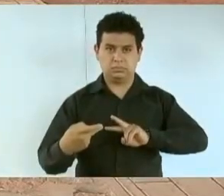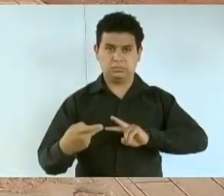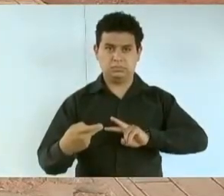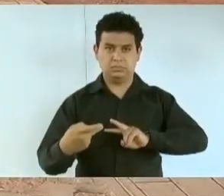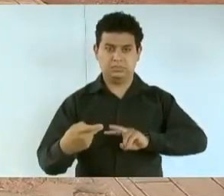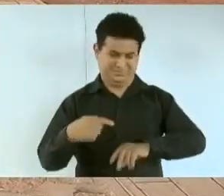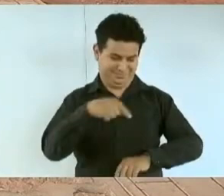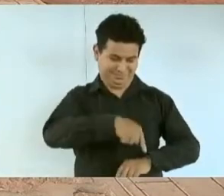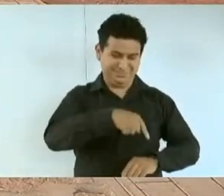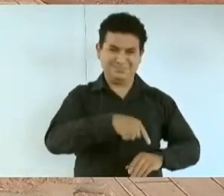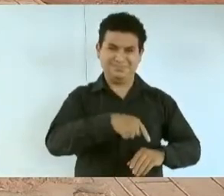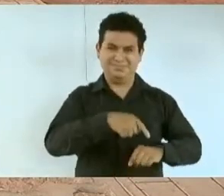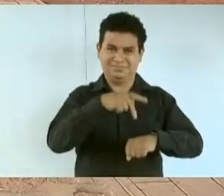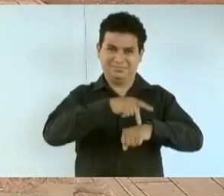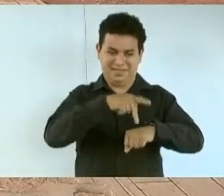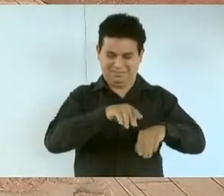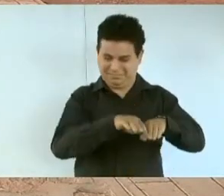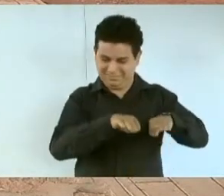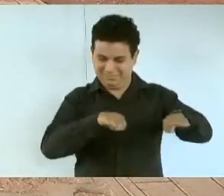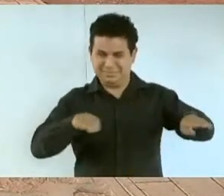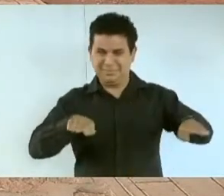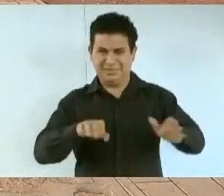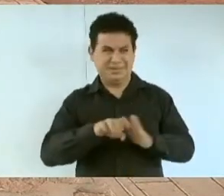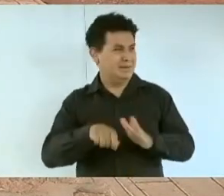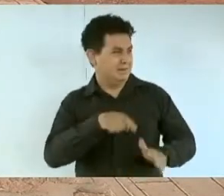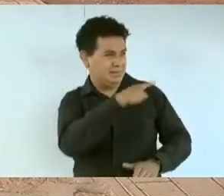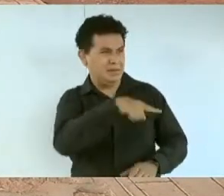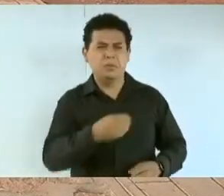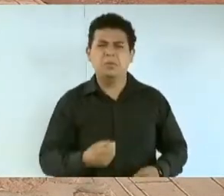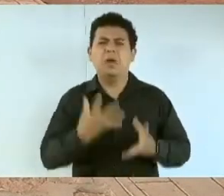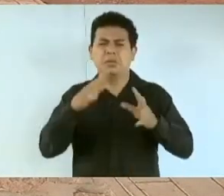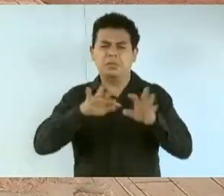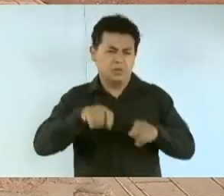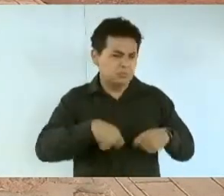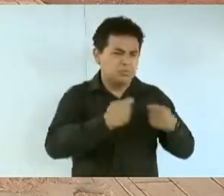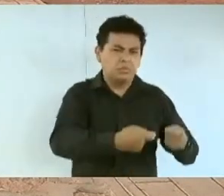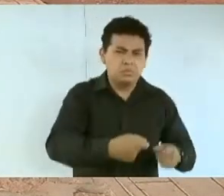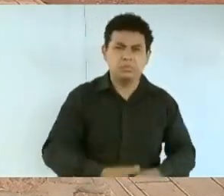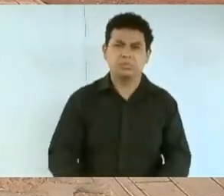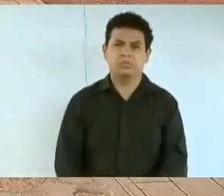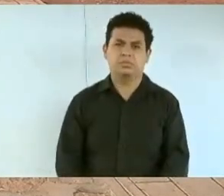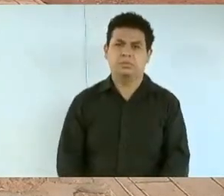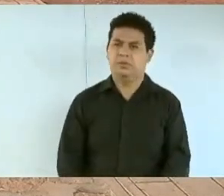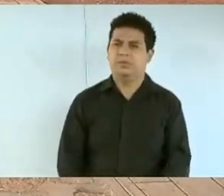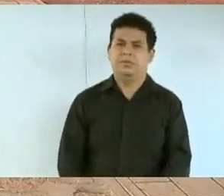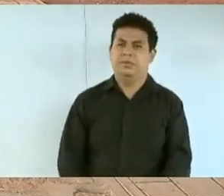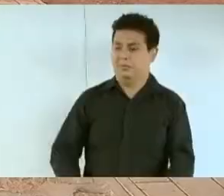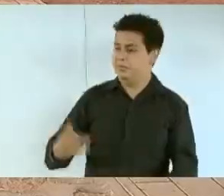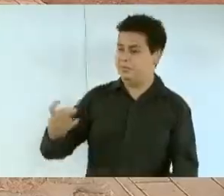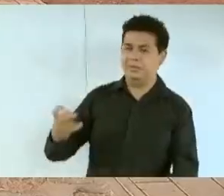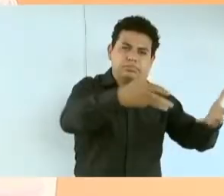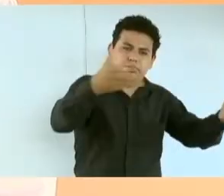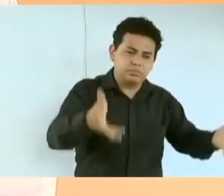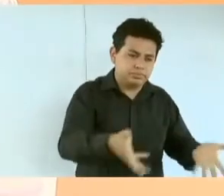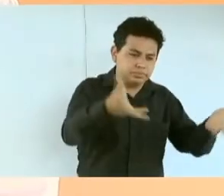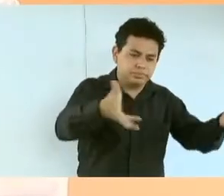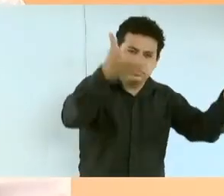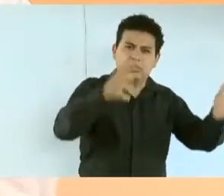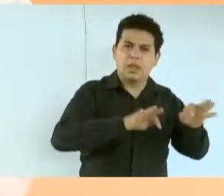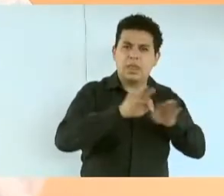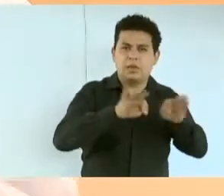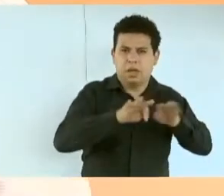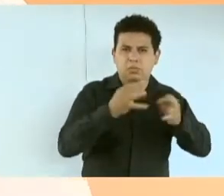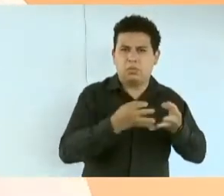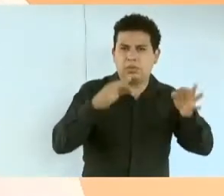hacer un camino como este, ¿cuántos empleos? Muchos más. Por